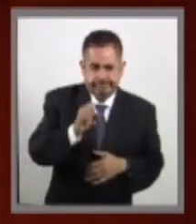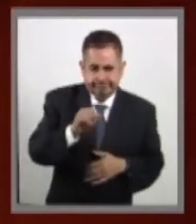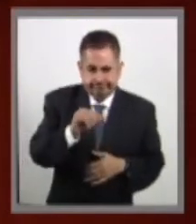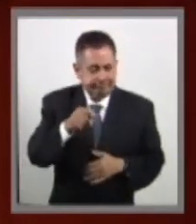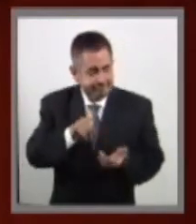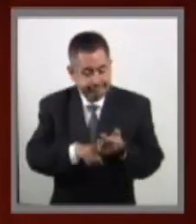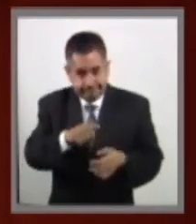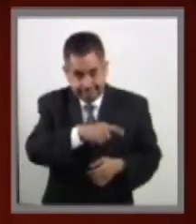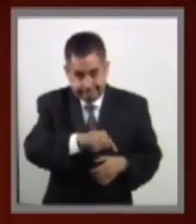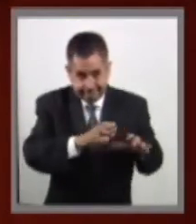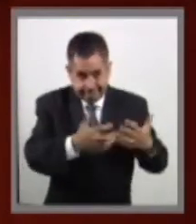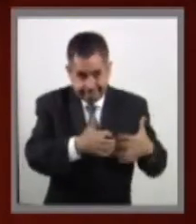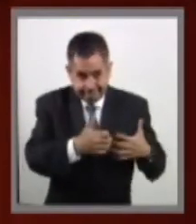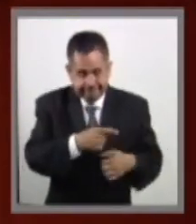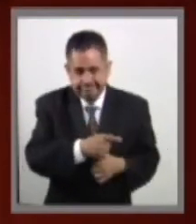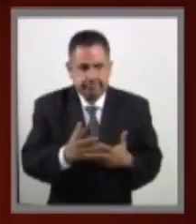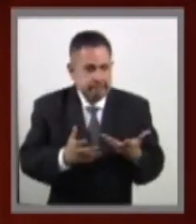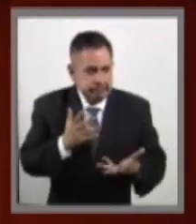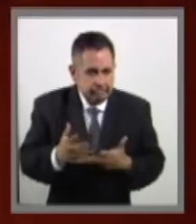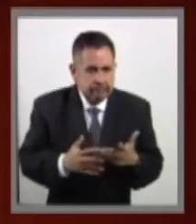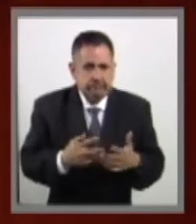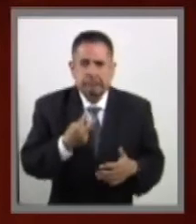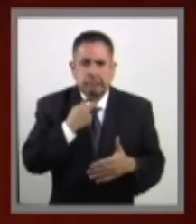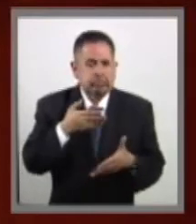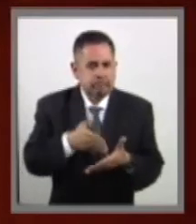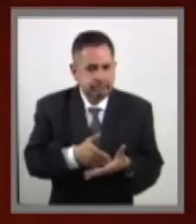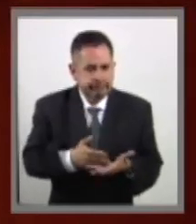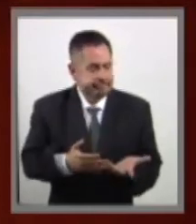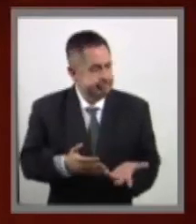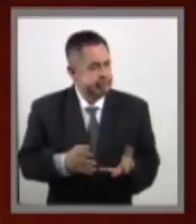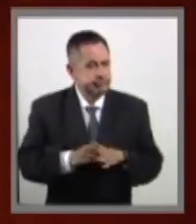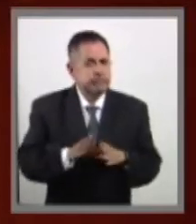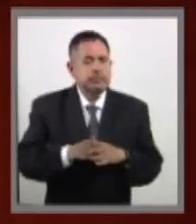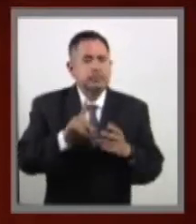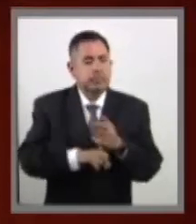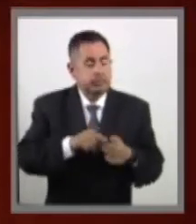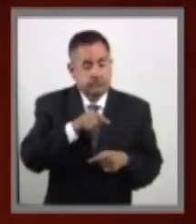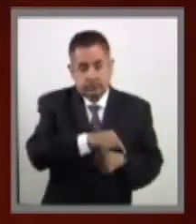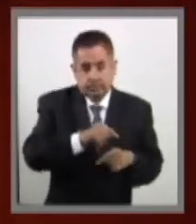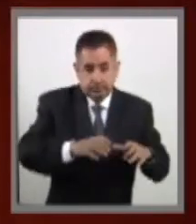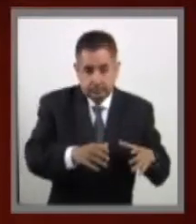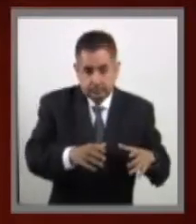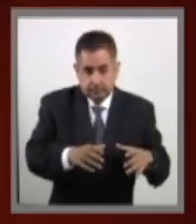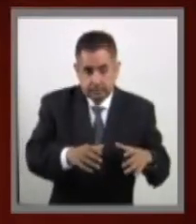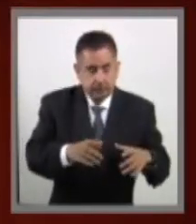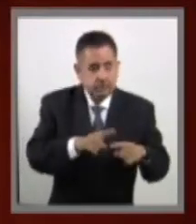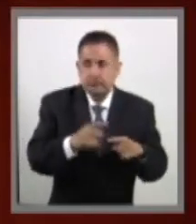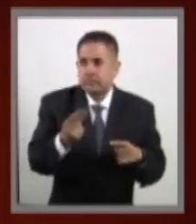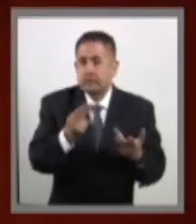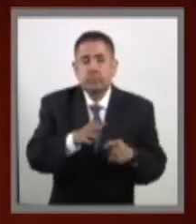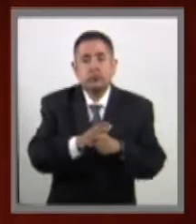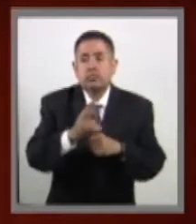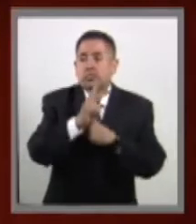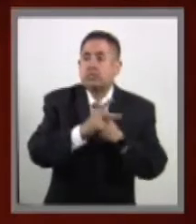se encuentra susceptible de estancar su desarrollo derivado de la creciente dependencia del